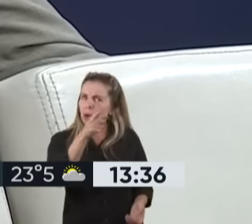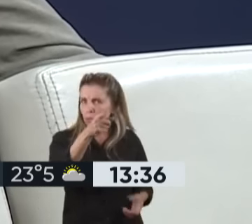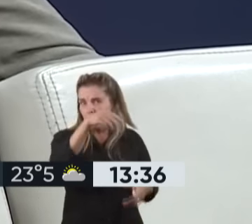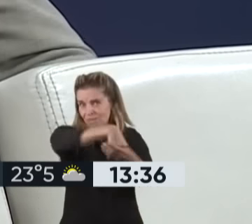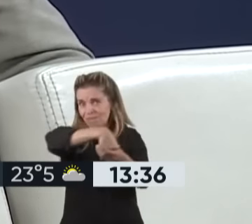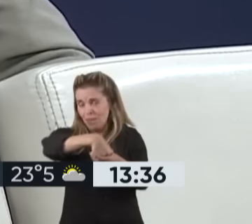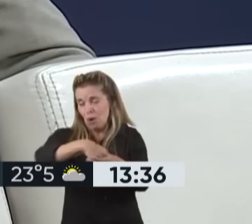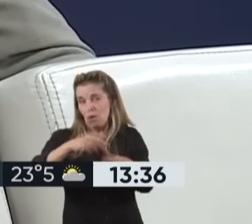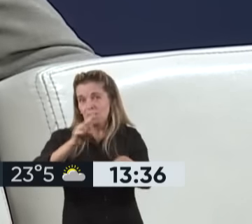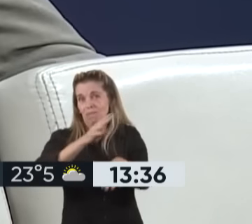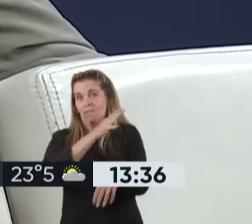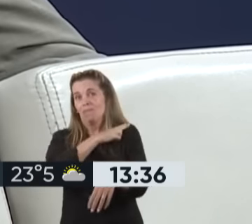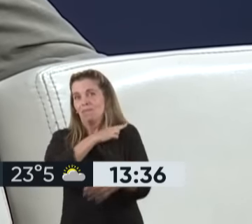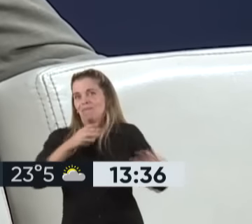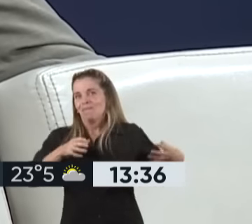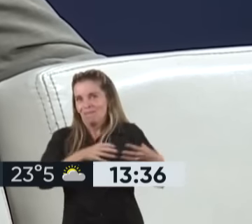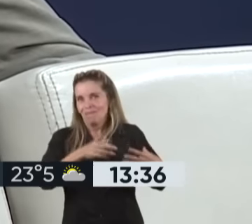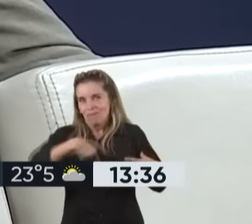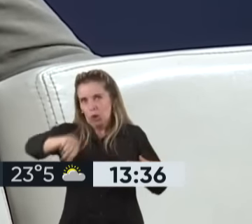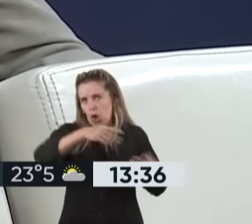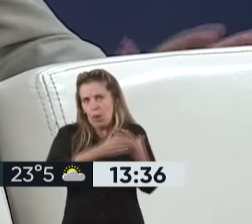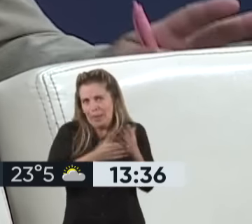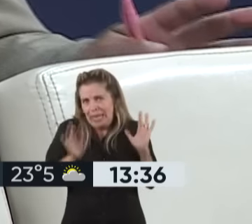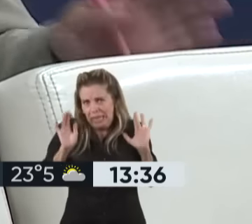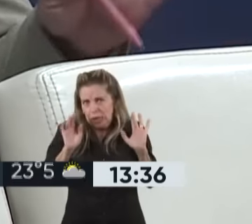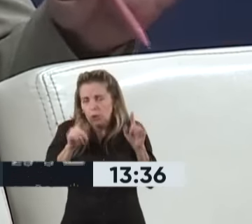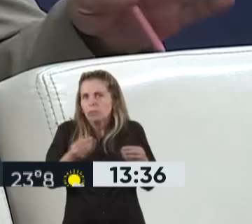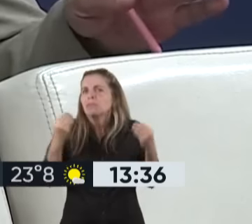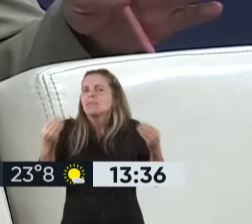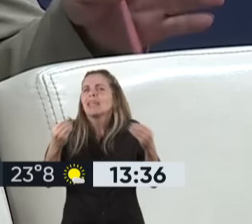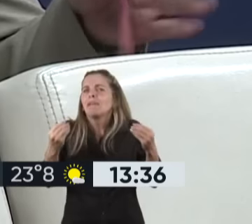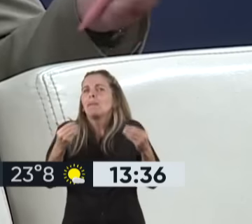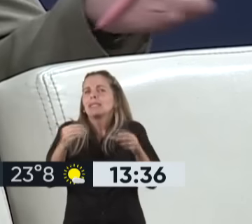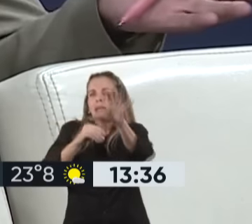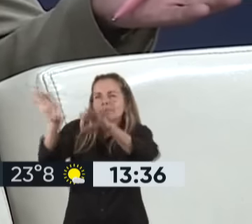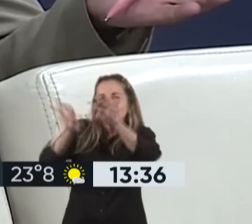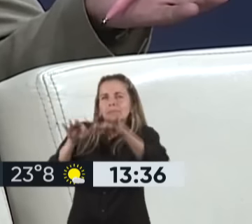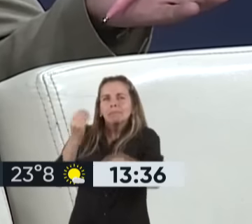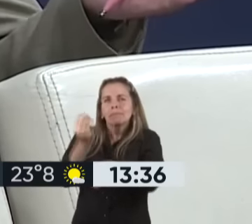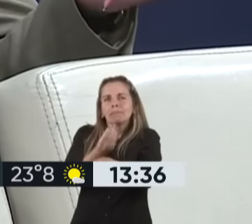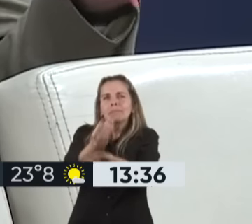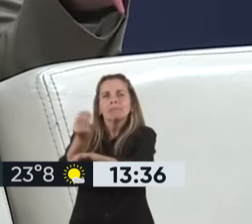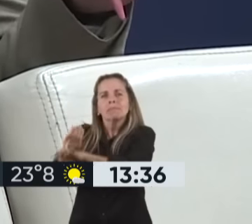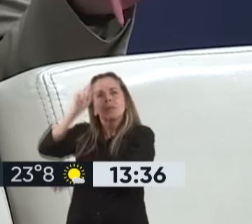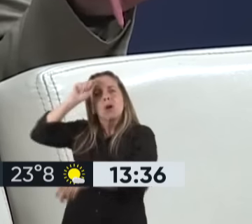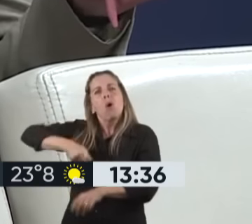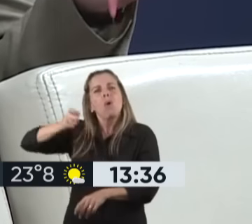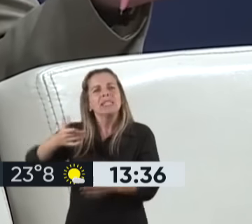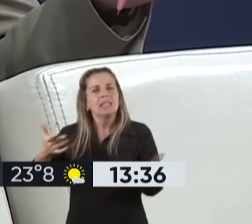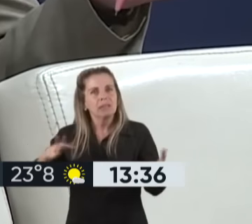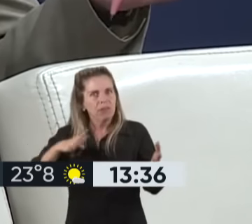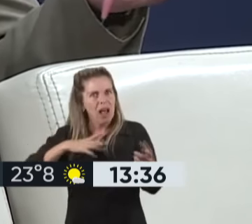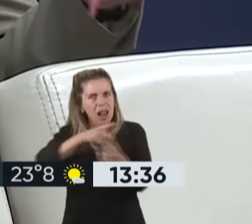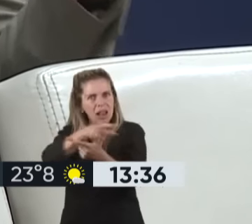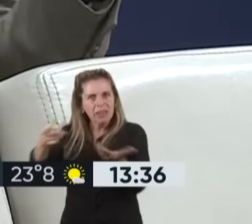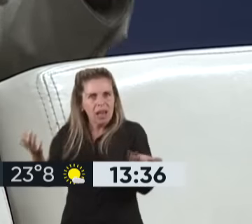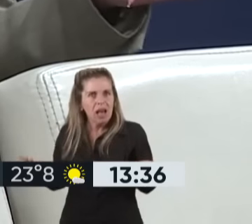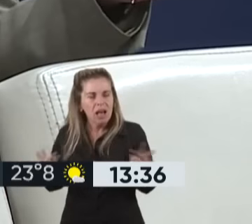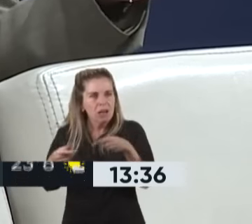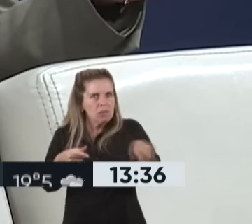del gabinete, ¿va a ir hacia adelante con el tema de los nombramientos de los jueces? Falta un gran porcentaje. Y creo que